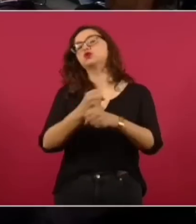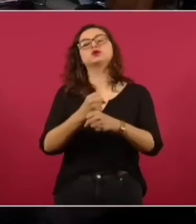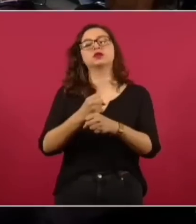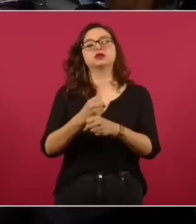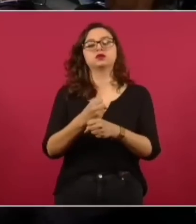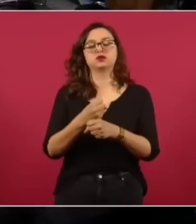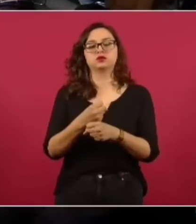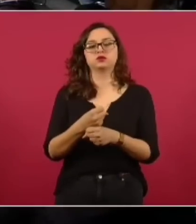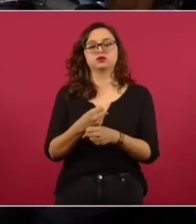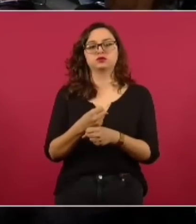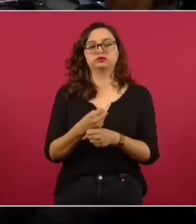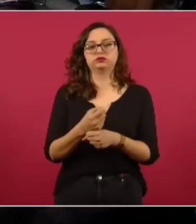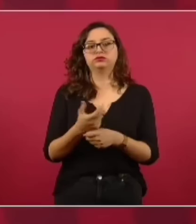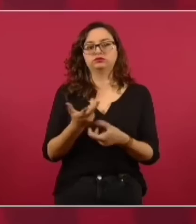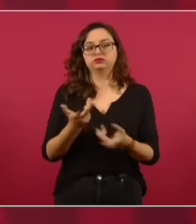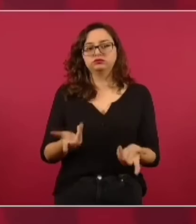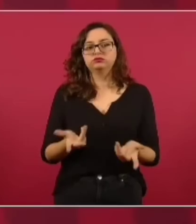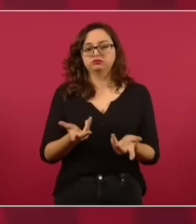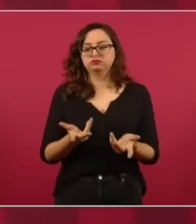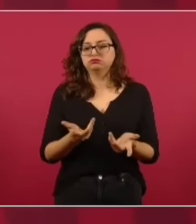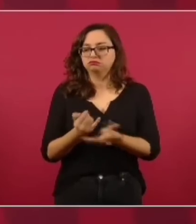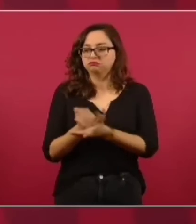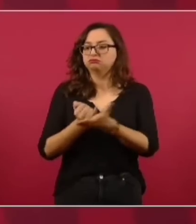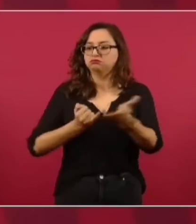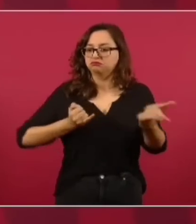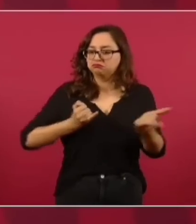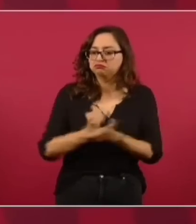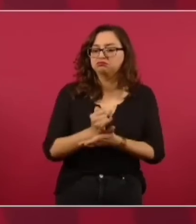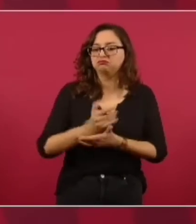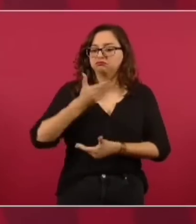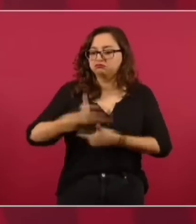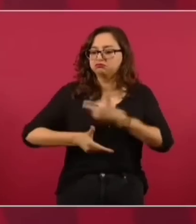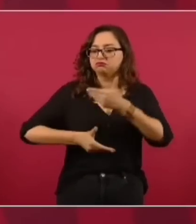las decisiones que todavía se están tomando